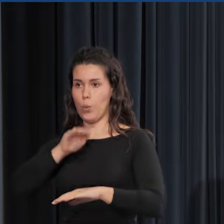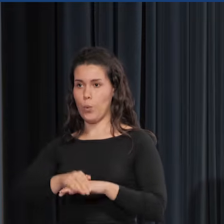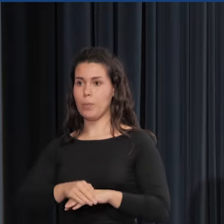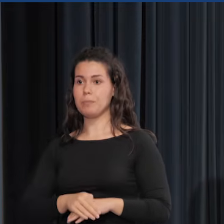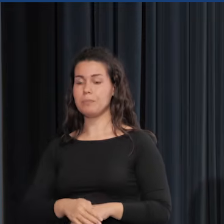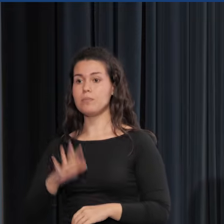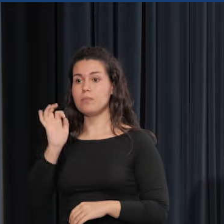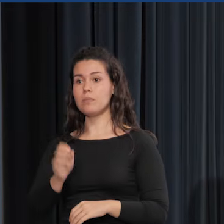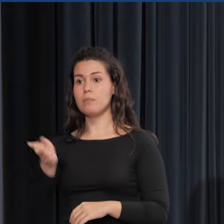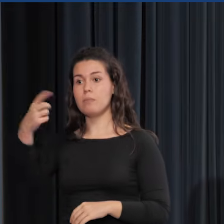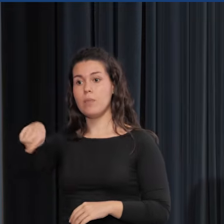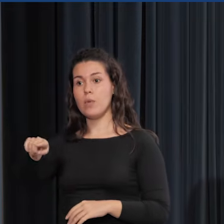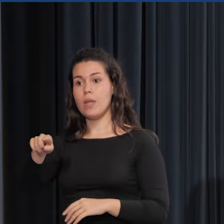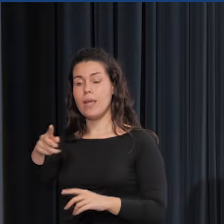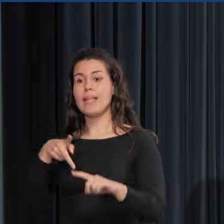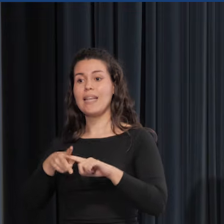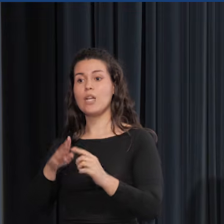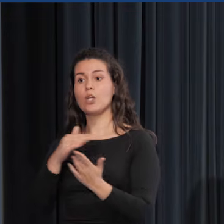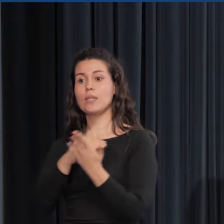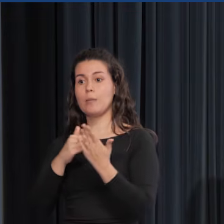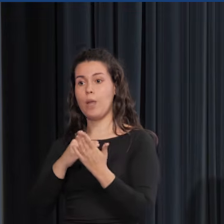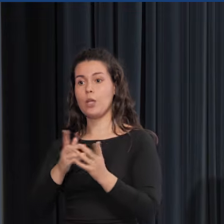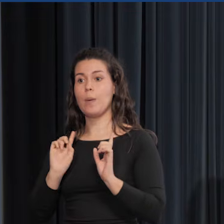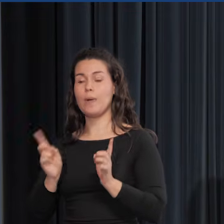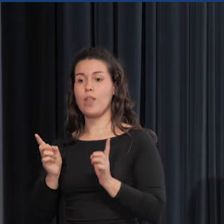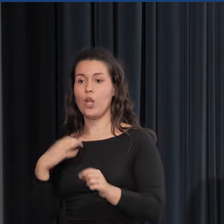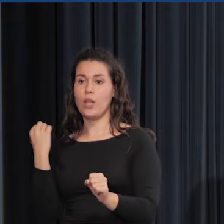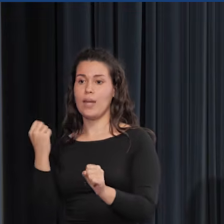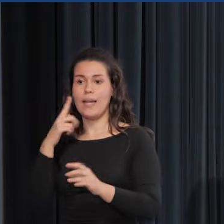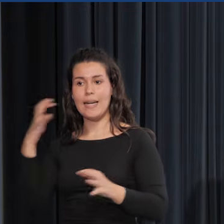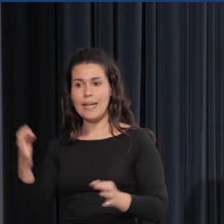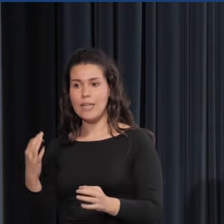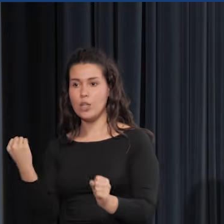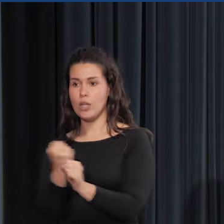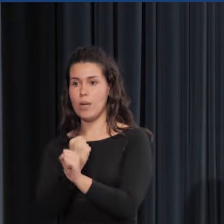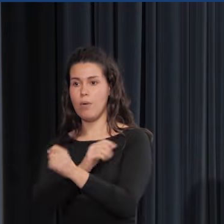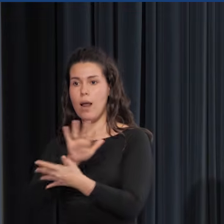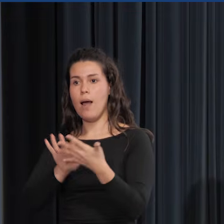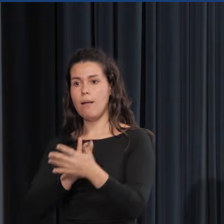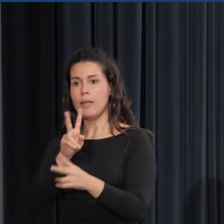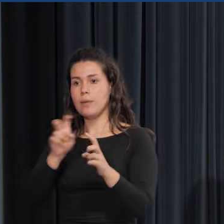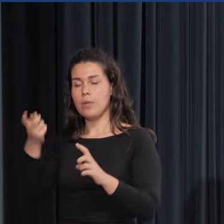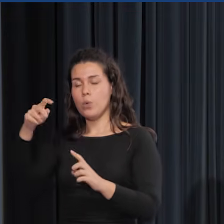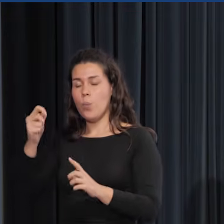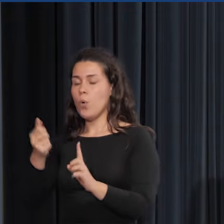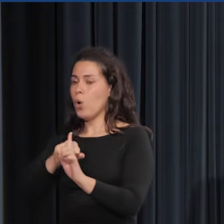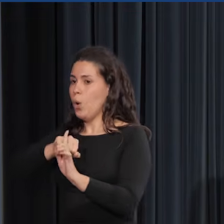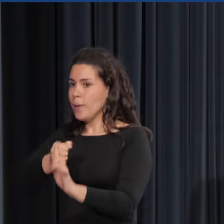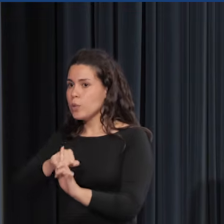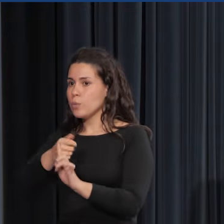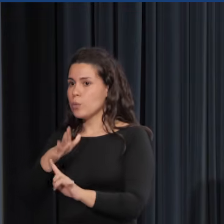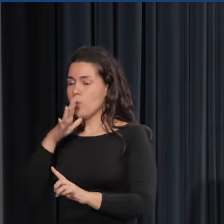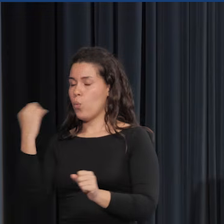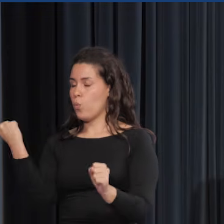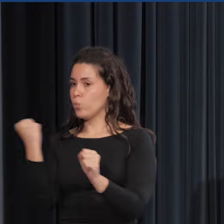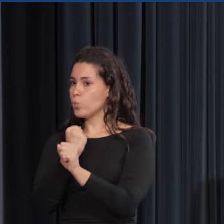este alumnado, estos técnicos intermedios de prevención de riesgos laborales, me hablan de la gran presión a la que están sometidos por la alta